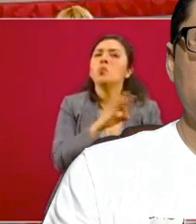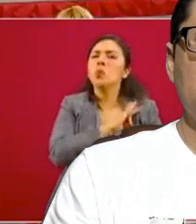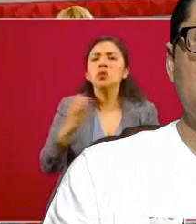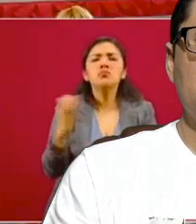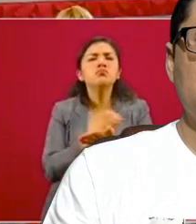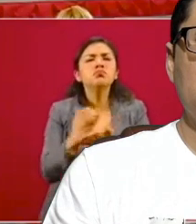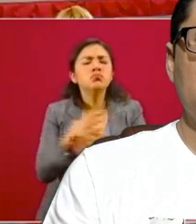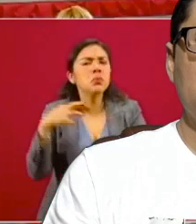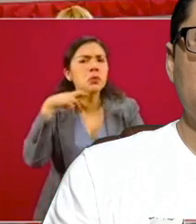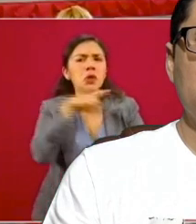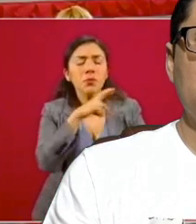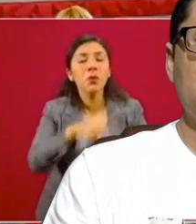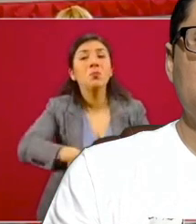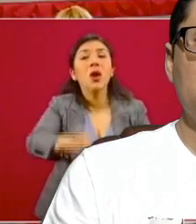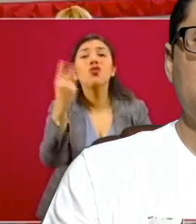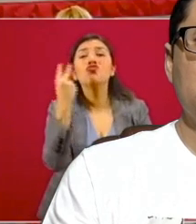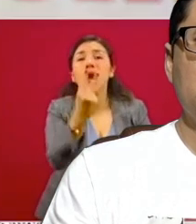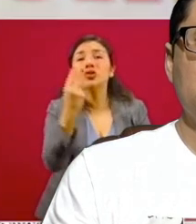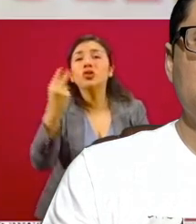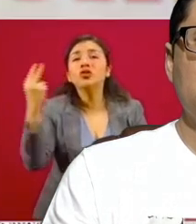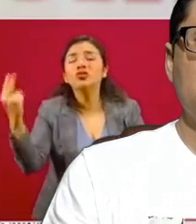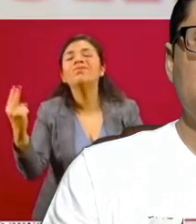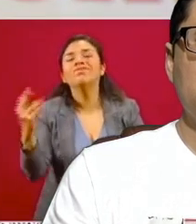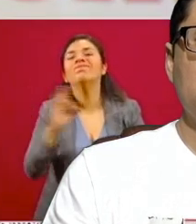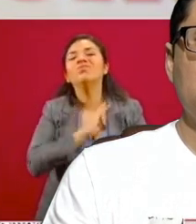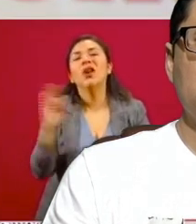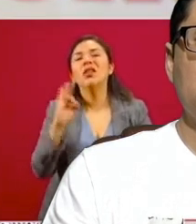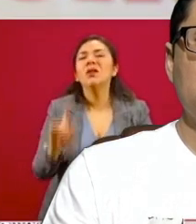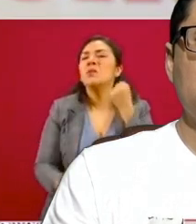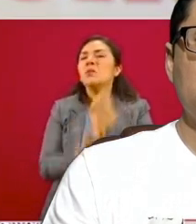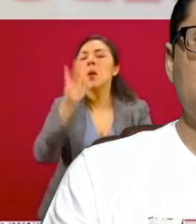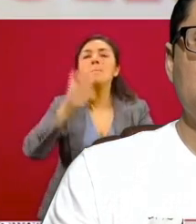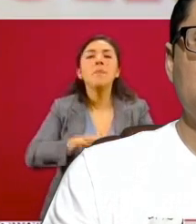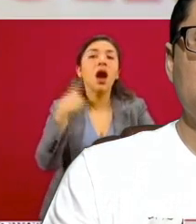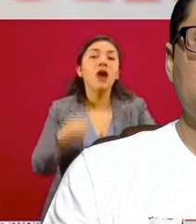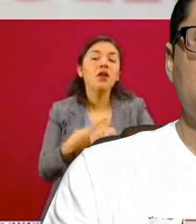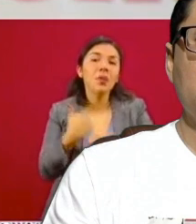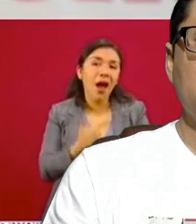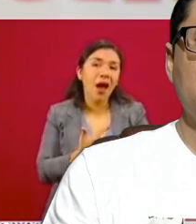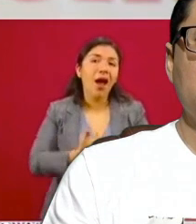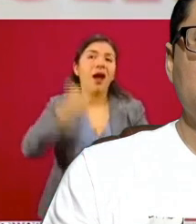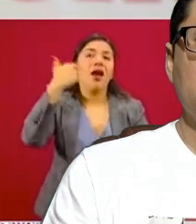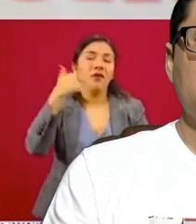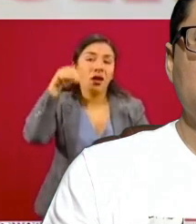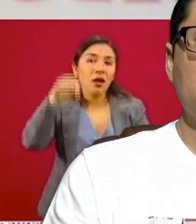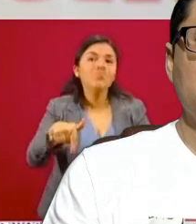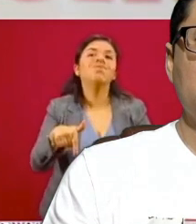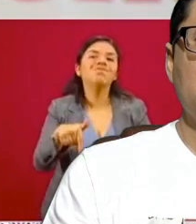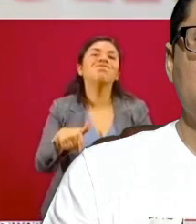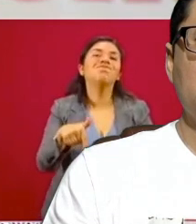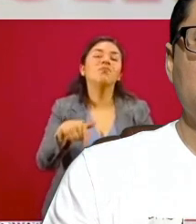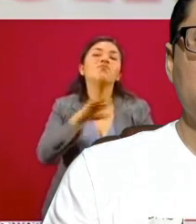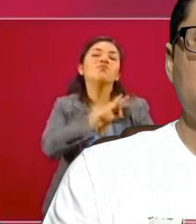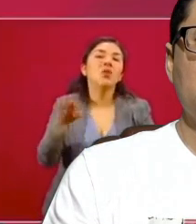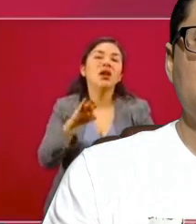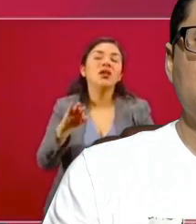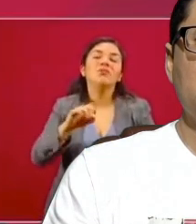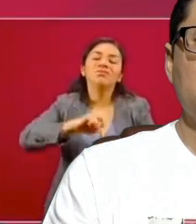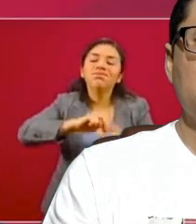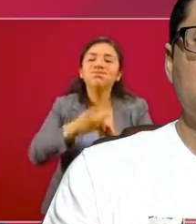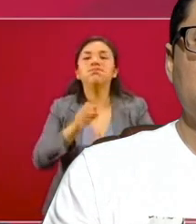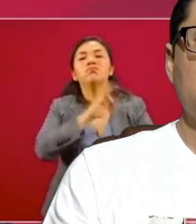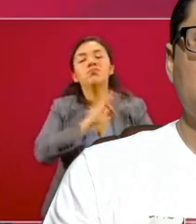espontáneamente, pero 2 de cada 10 pueden presentar una enfermedad importante, una enfermedad suficientemente grave como